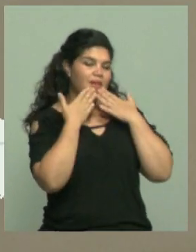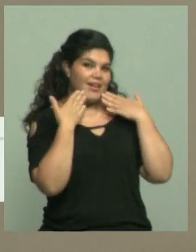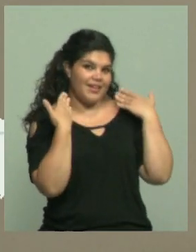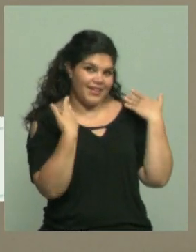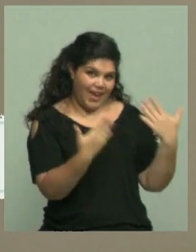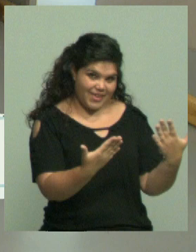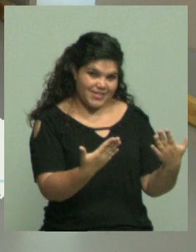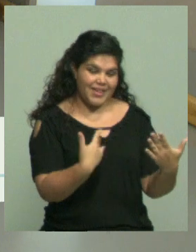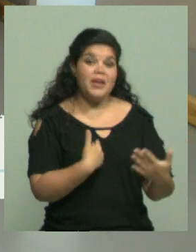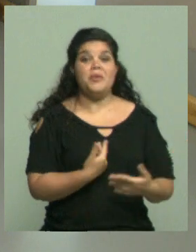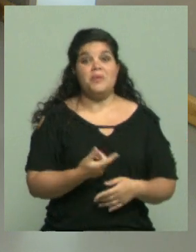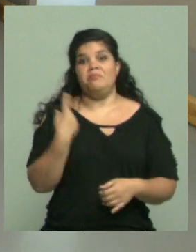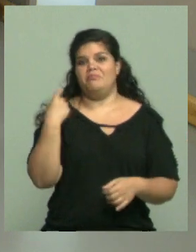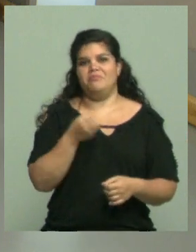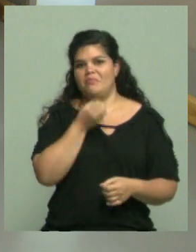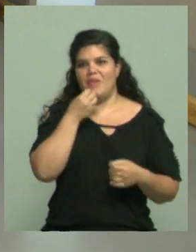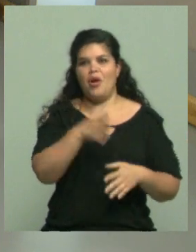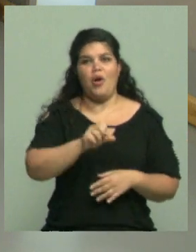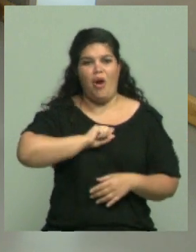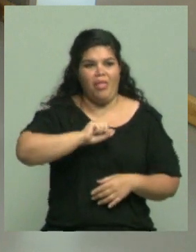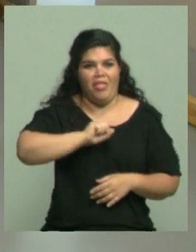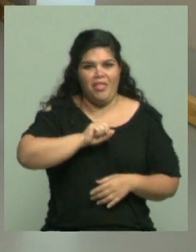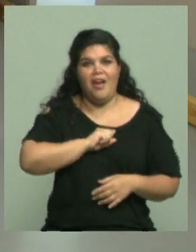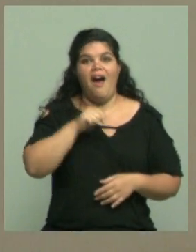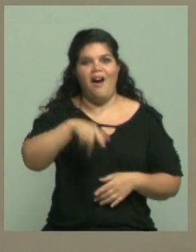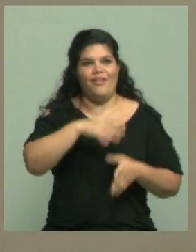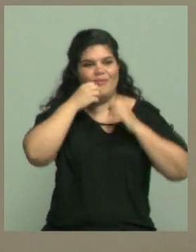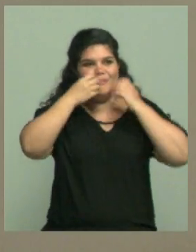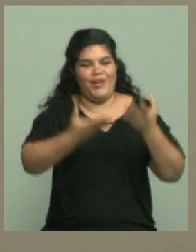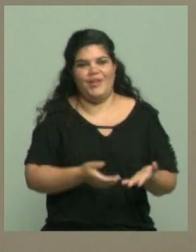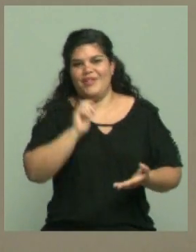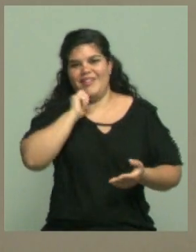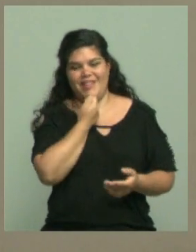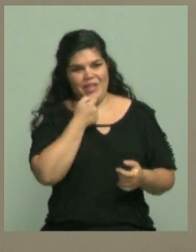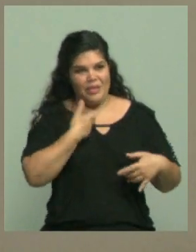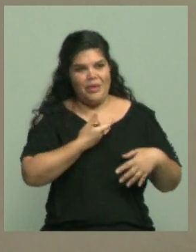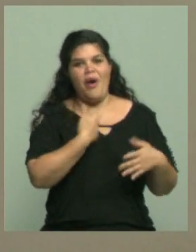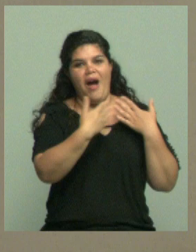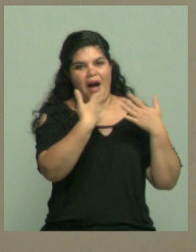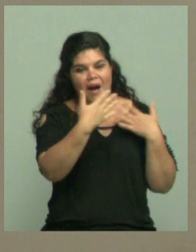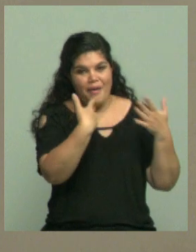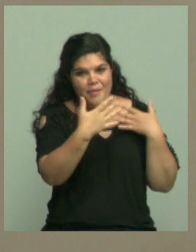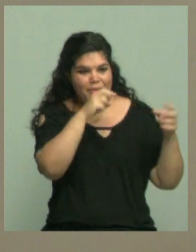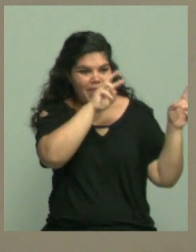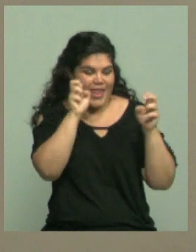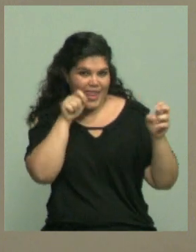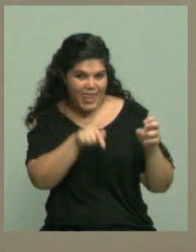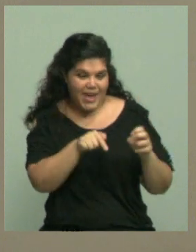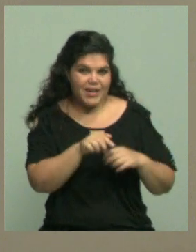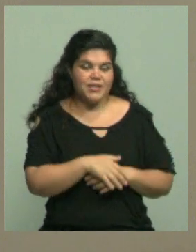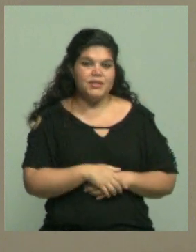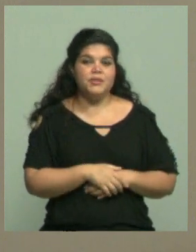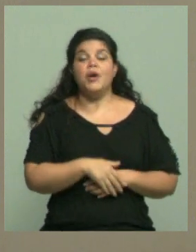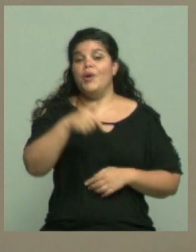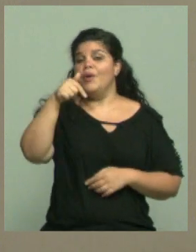haya recuperado, porque se había ahogado pobre. Pero bueno, no queríamos dejar de hablar con vos de esto. Está claro que